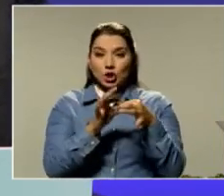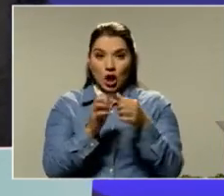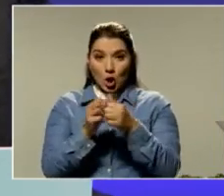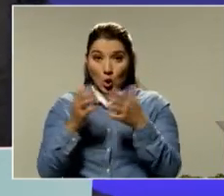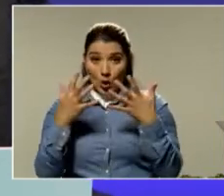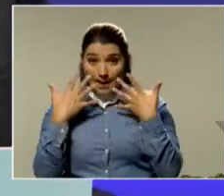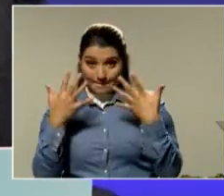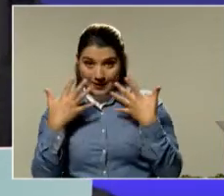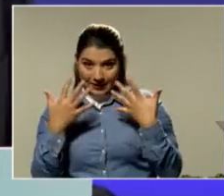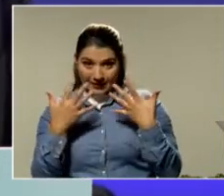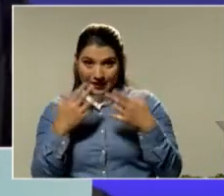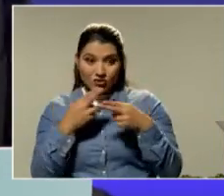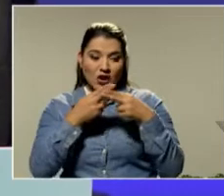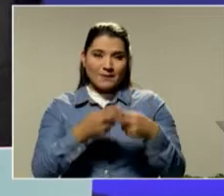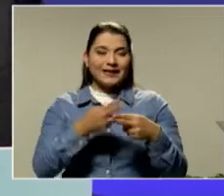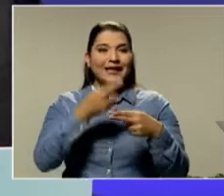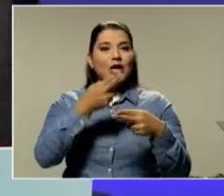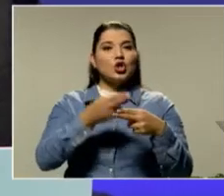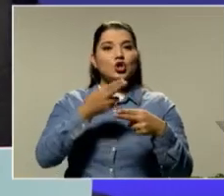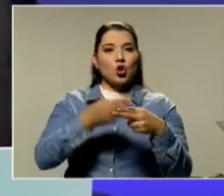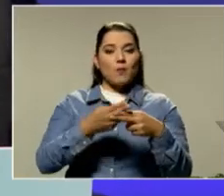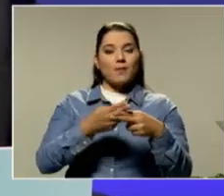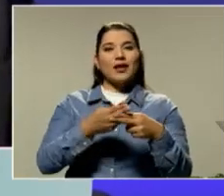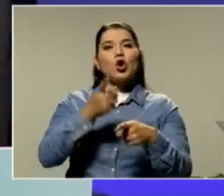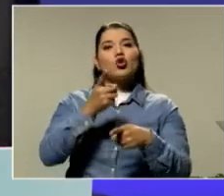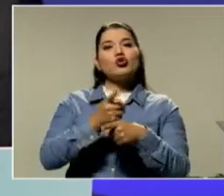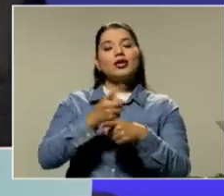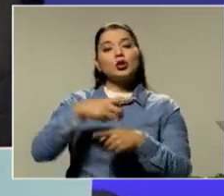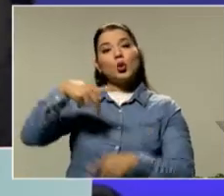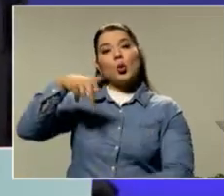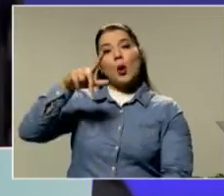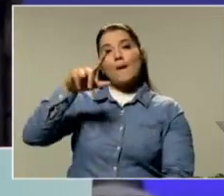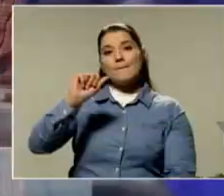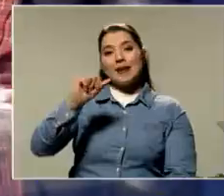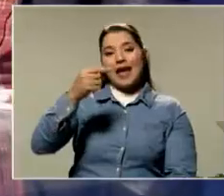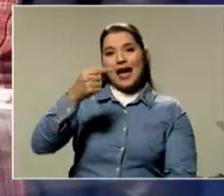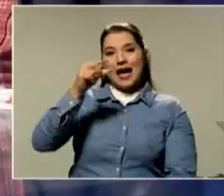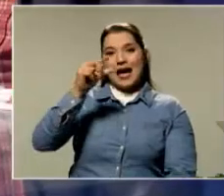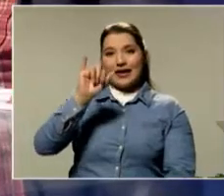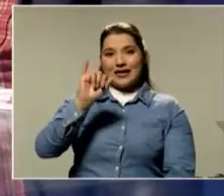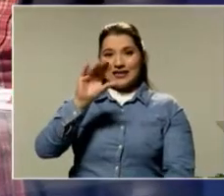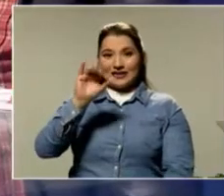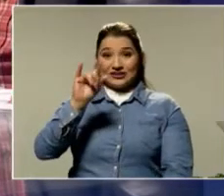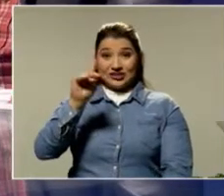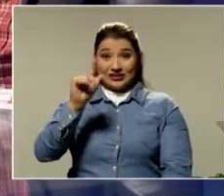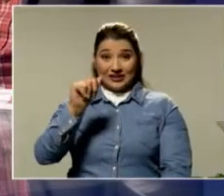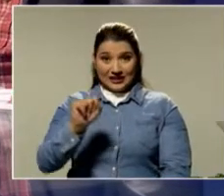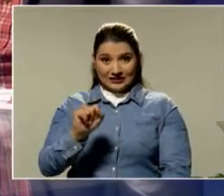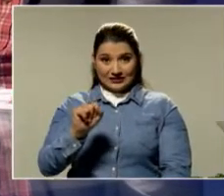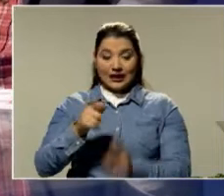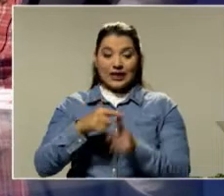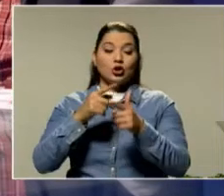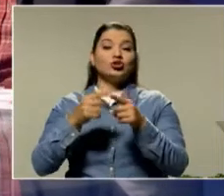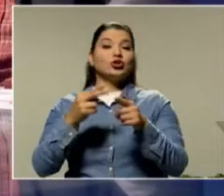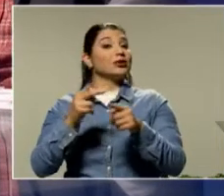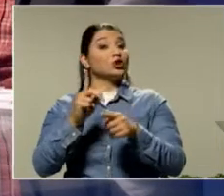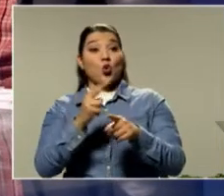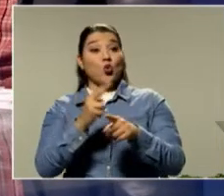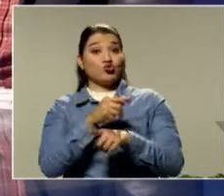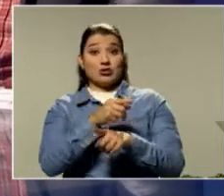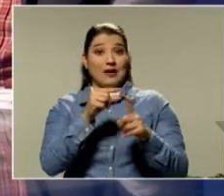el nombre correcto es plaguicidas, les llaman agrotóxicos, agrovenenos, con una connotación claramente negativa. Claro.